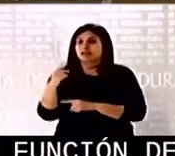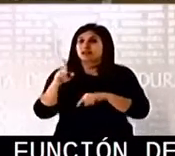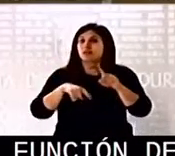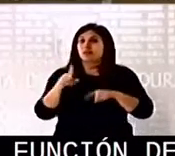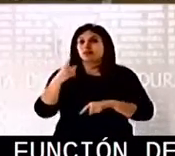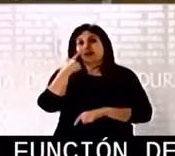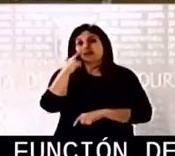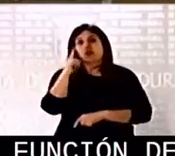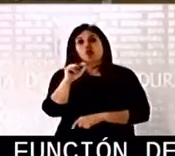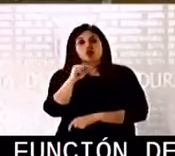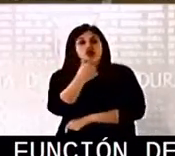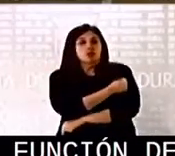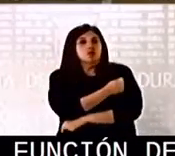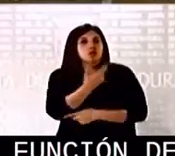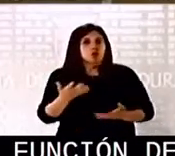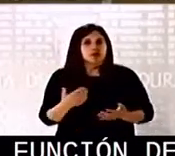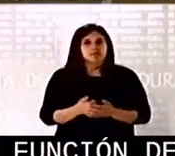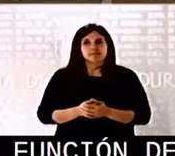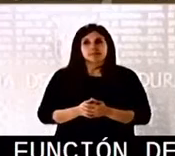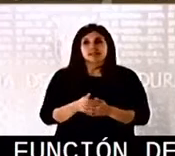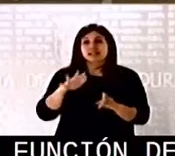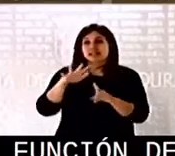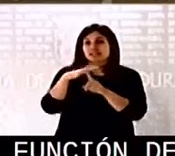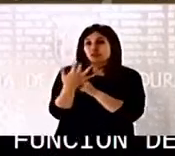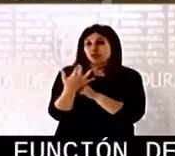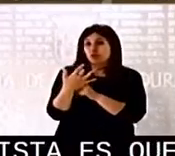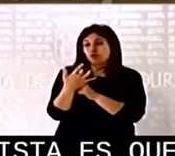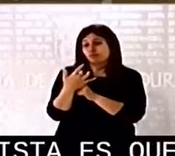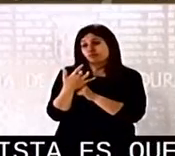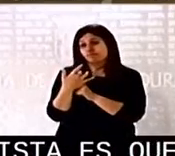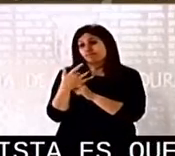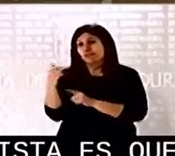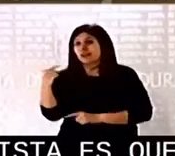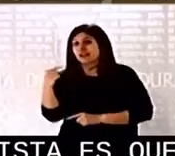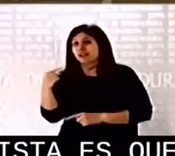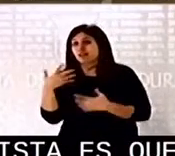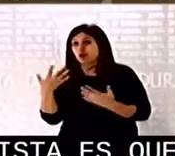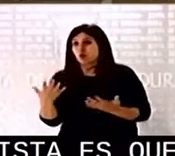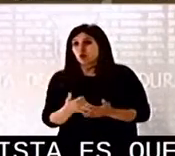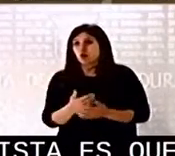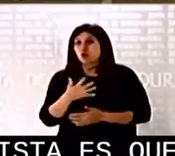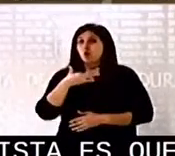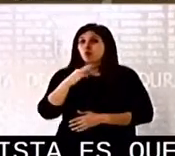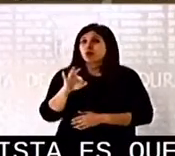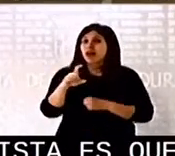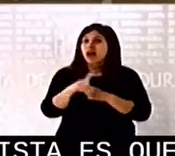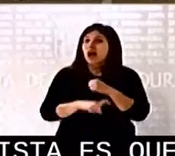El escenario pesimista es que tendríamos inmunidad de grupo a finales de agosto.